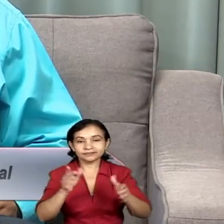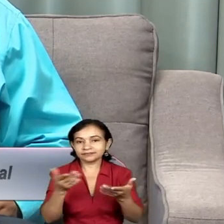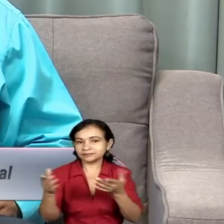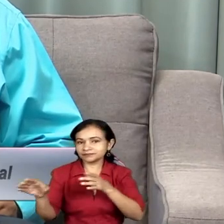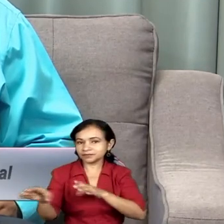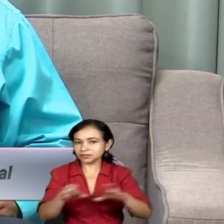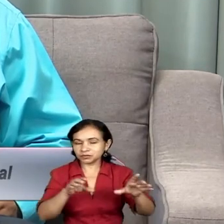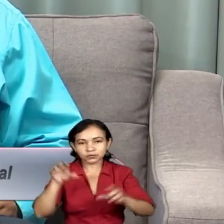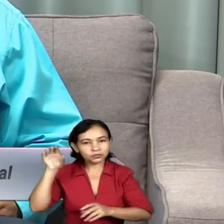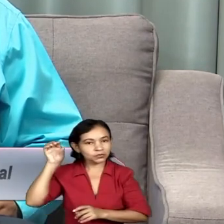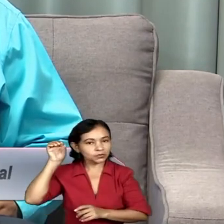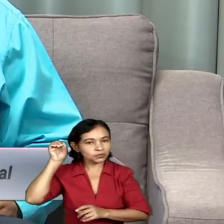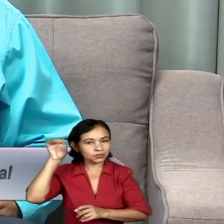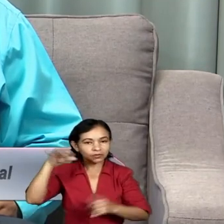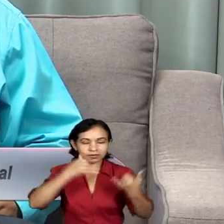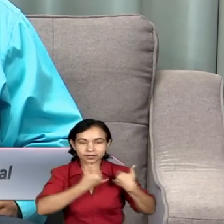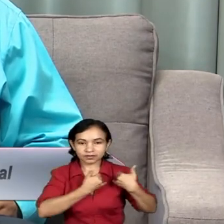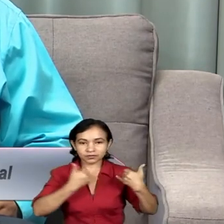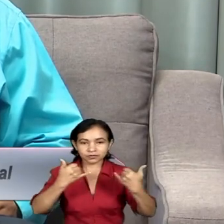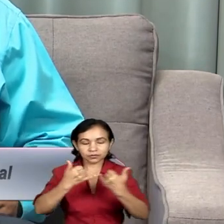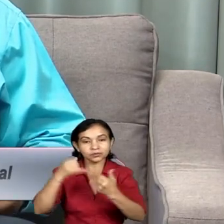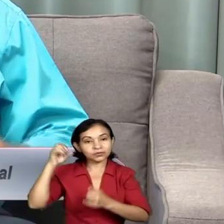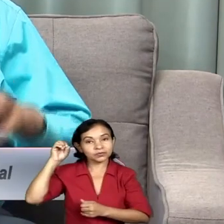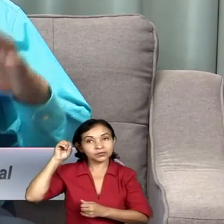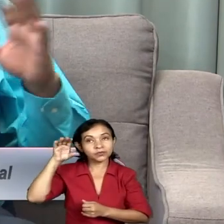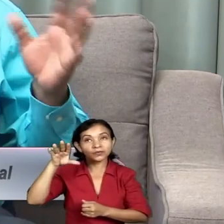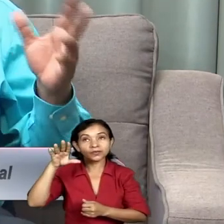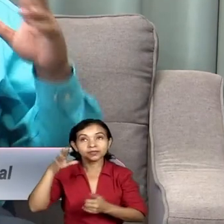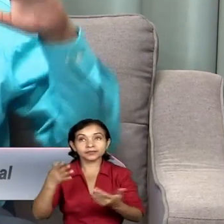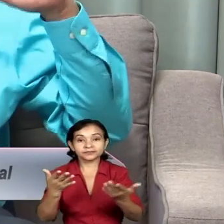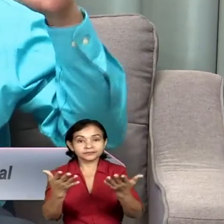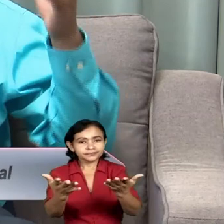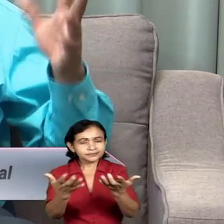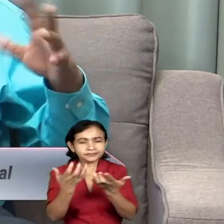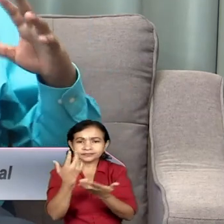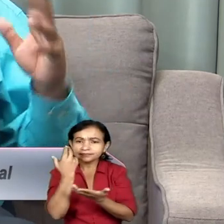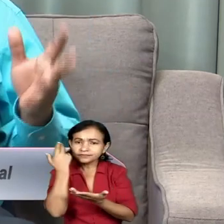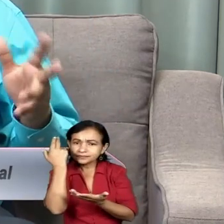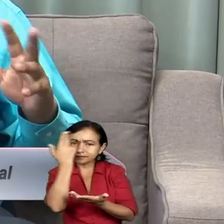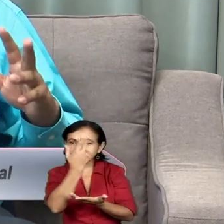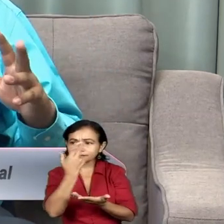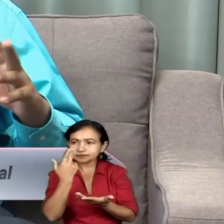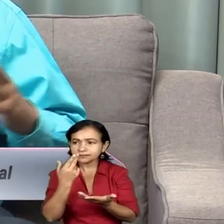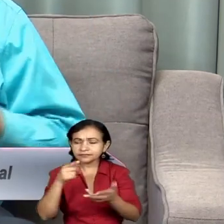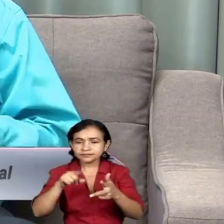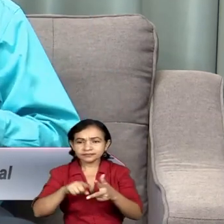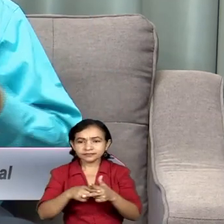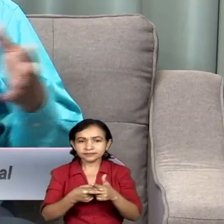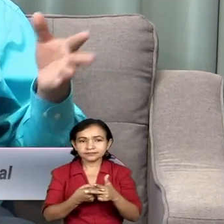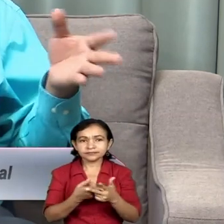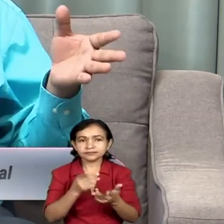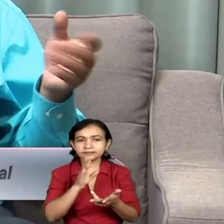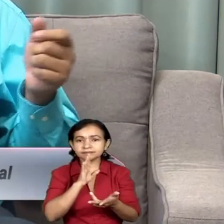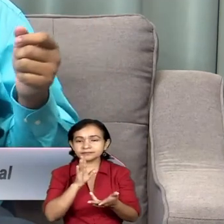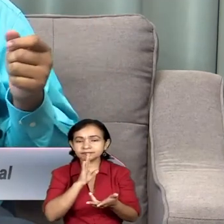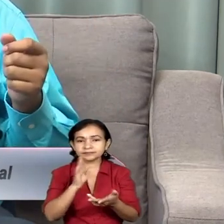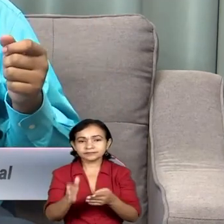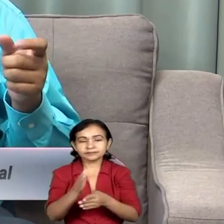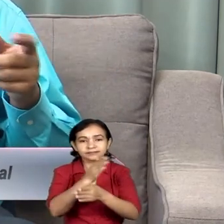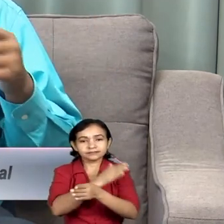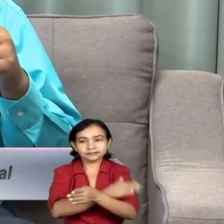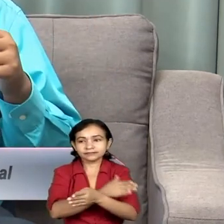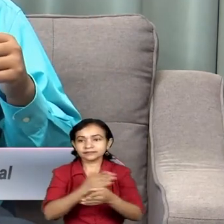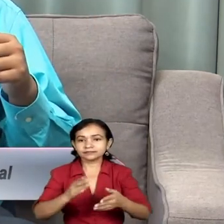el Instituto Nicaragüense de Turismo. Y te quiero plantear esta pregunta a partir de lo que están promoviendo. Es